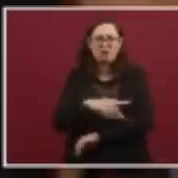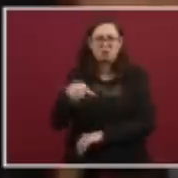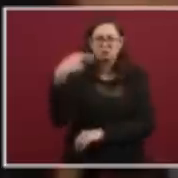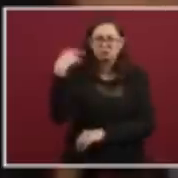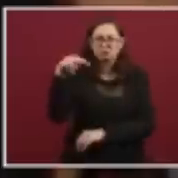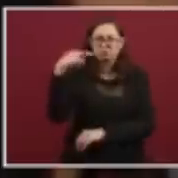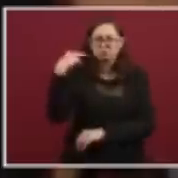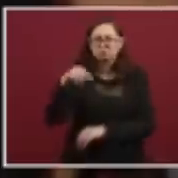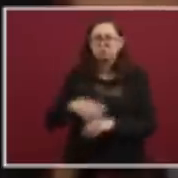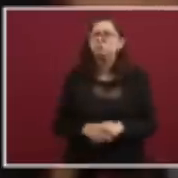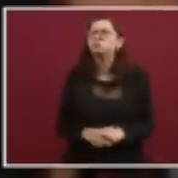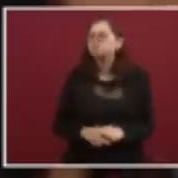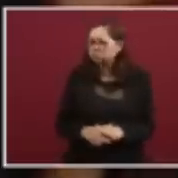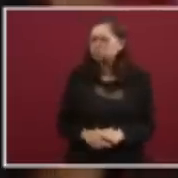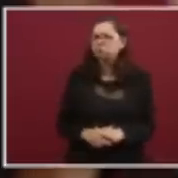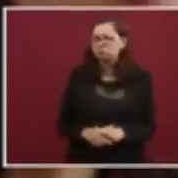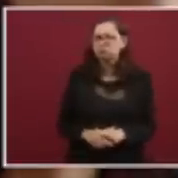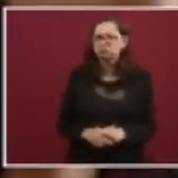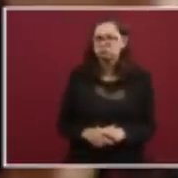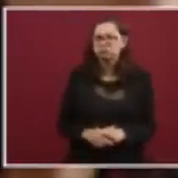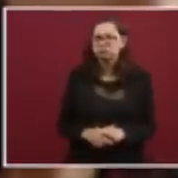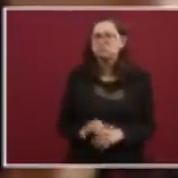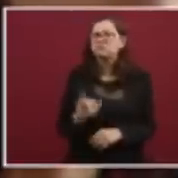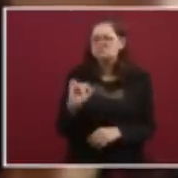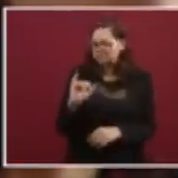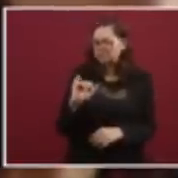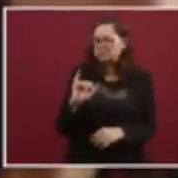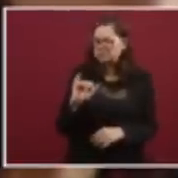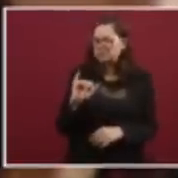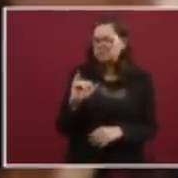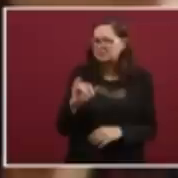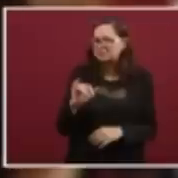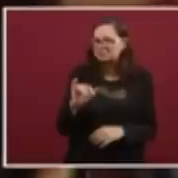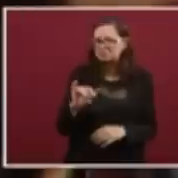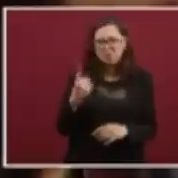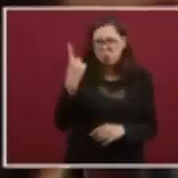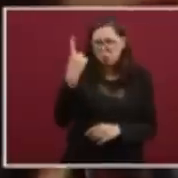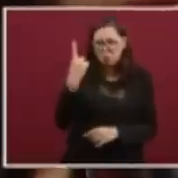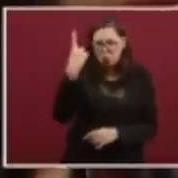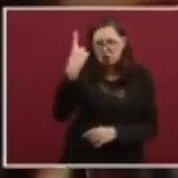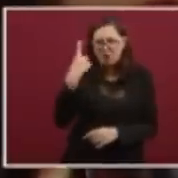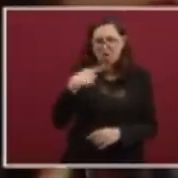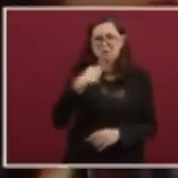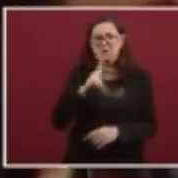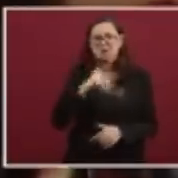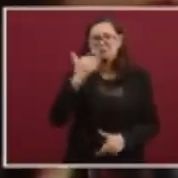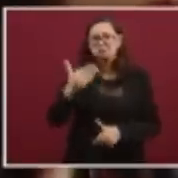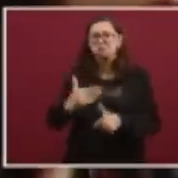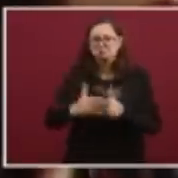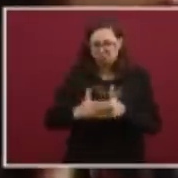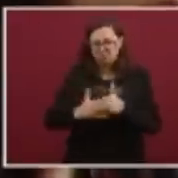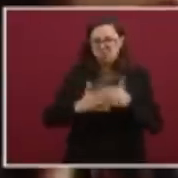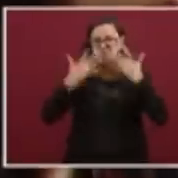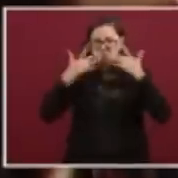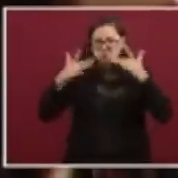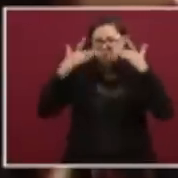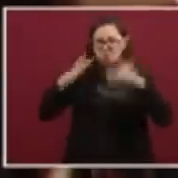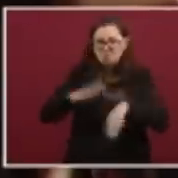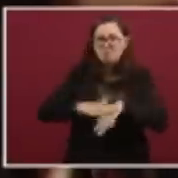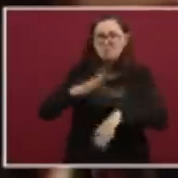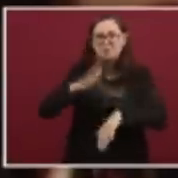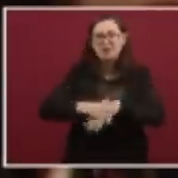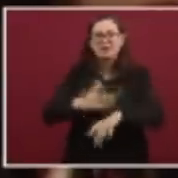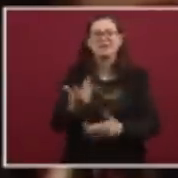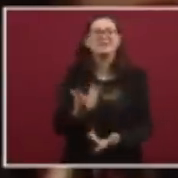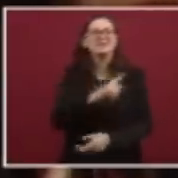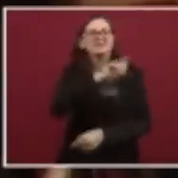diciendo sí, pero van a venir más, y se ríe. Después, pues ya sabemos lo que pasó, ¿no? Germán Martínez y ya después